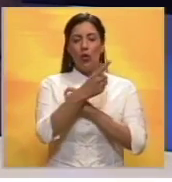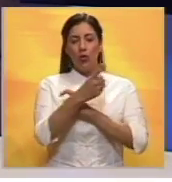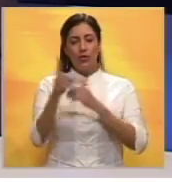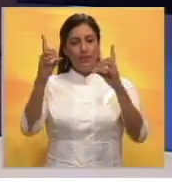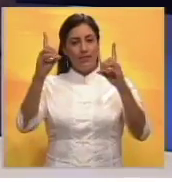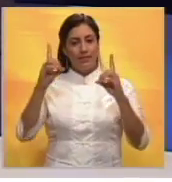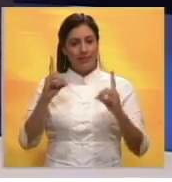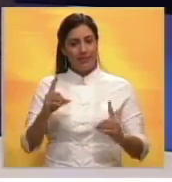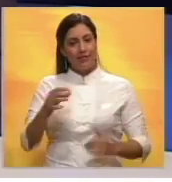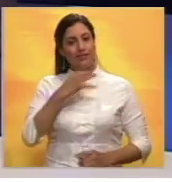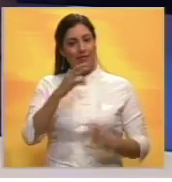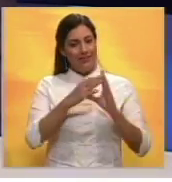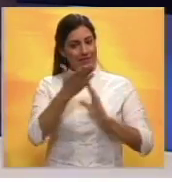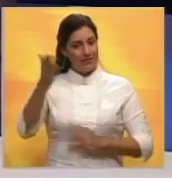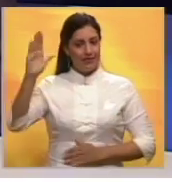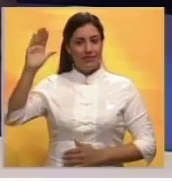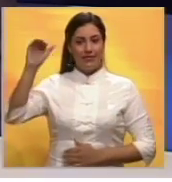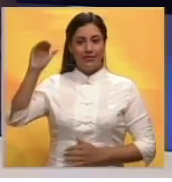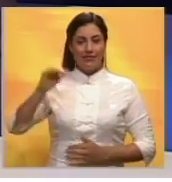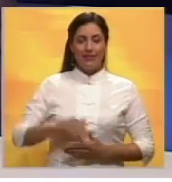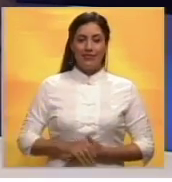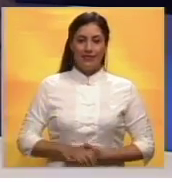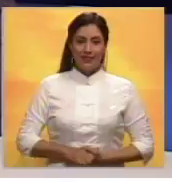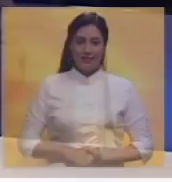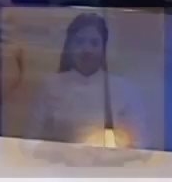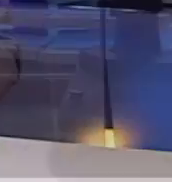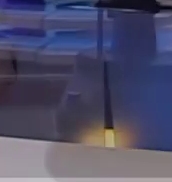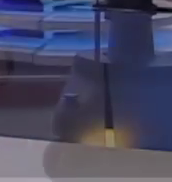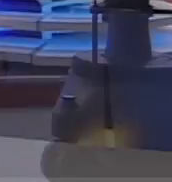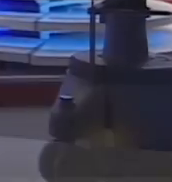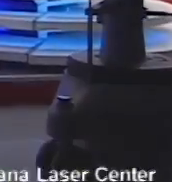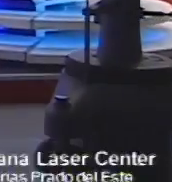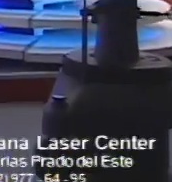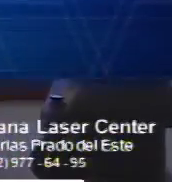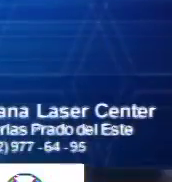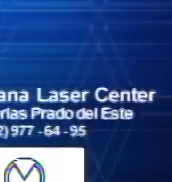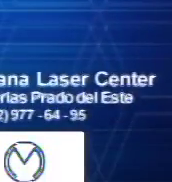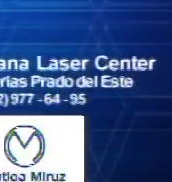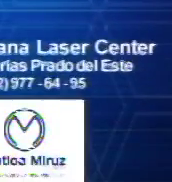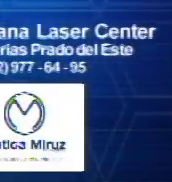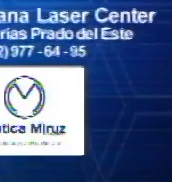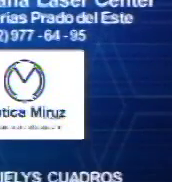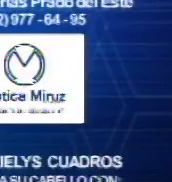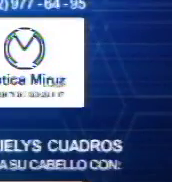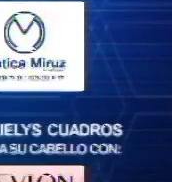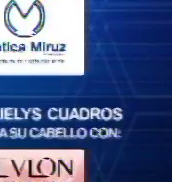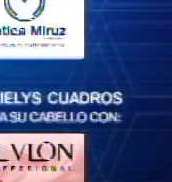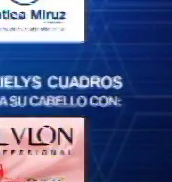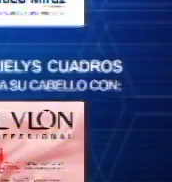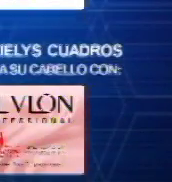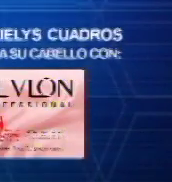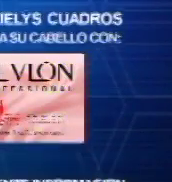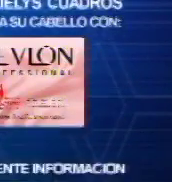reporta Y ustedes deciden Buenas tardes para todos y